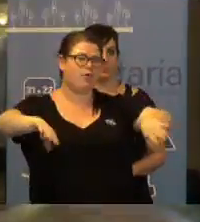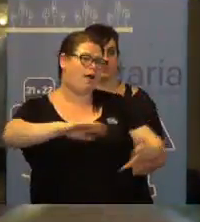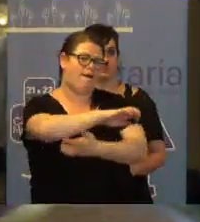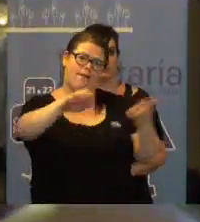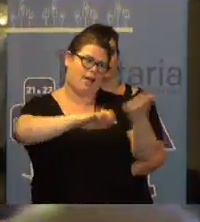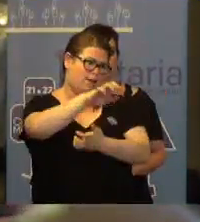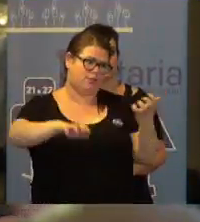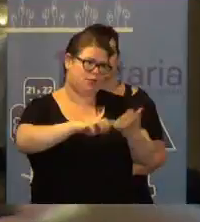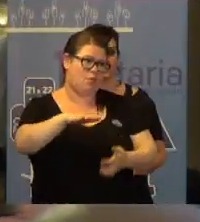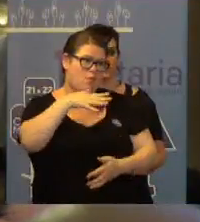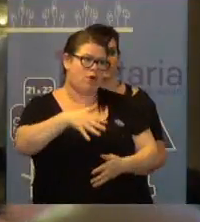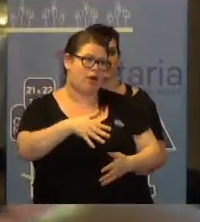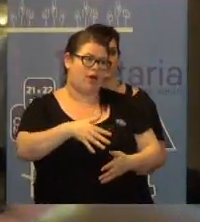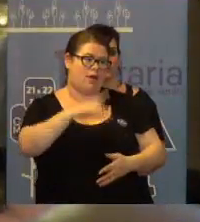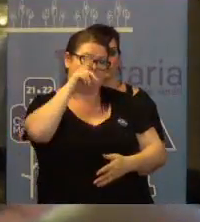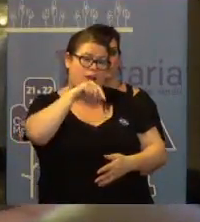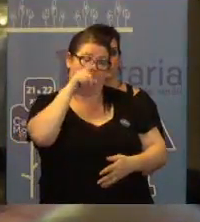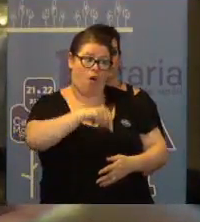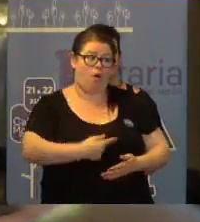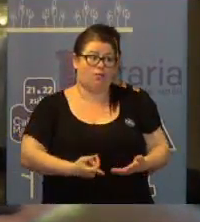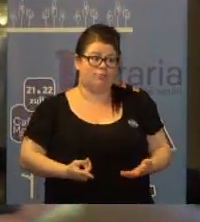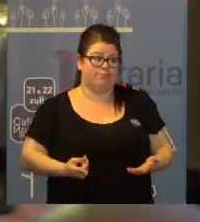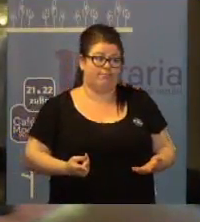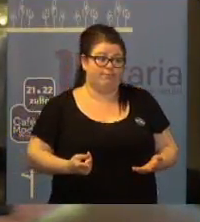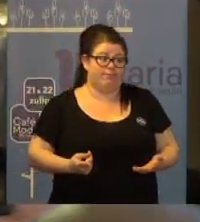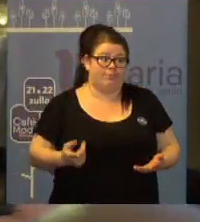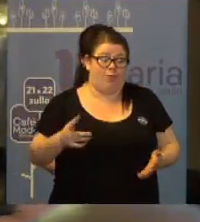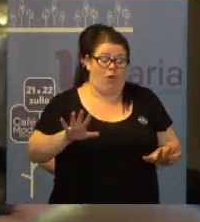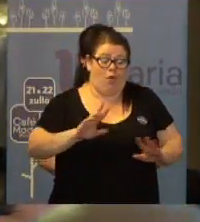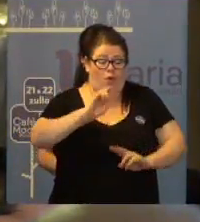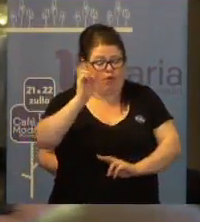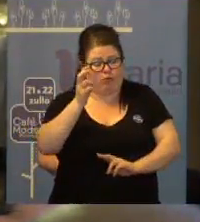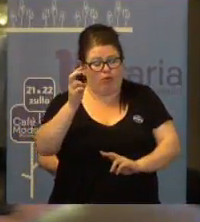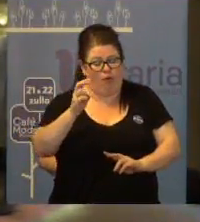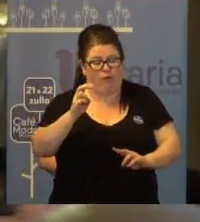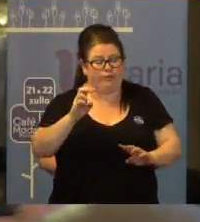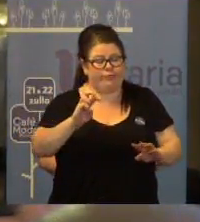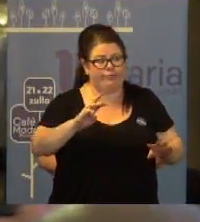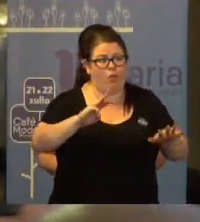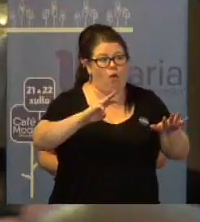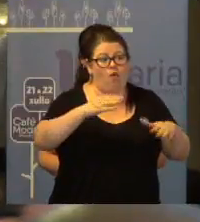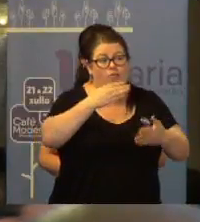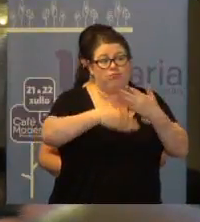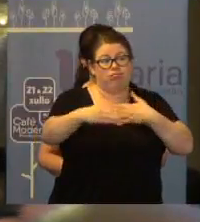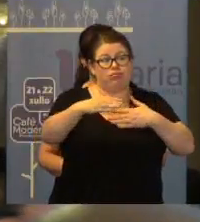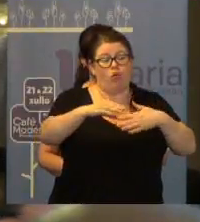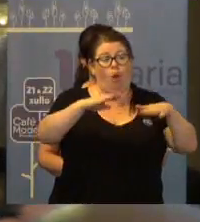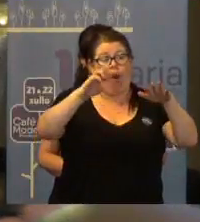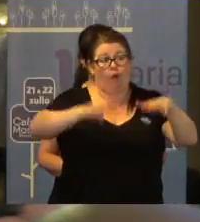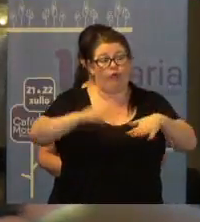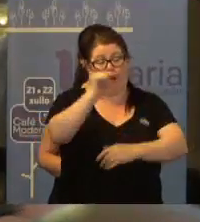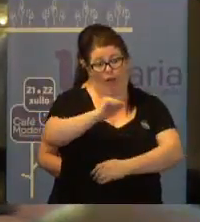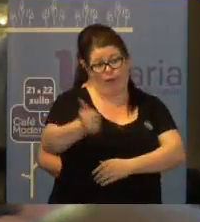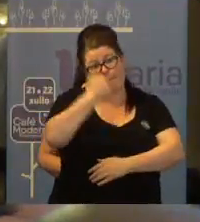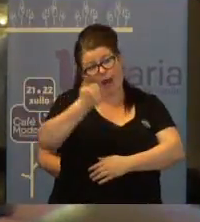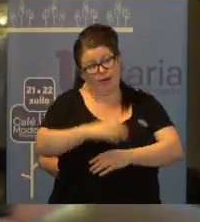primeira magnitud e, por suposto, Feijóo, pois, en fin, outros 8 anos, non? Hai que recordar que desde